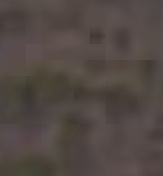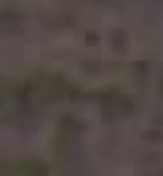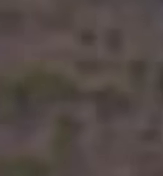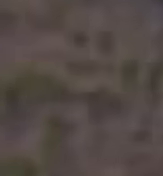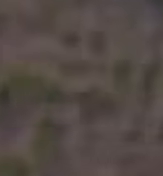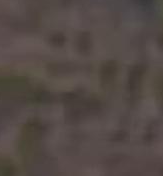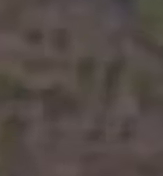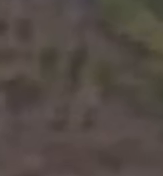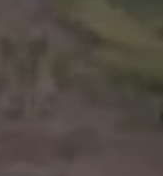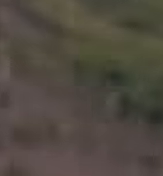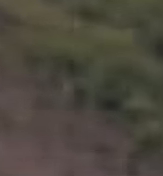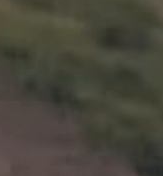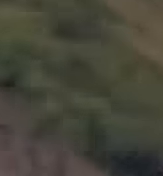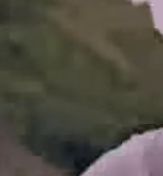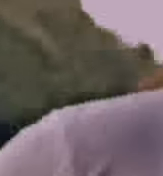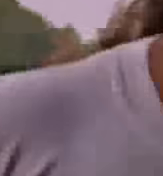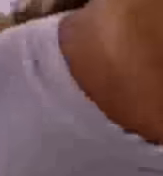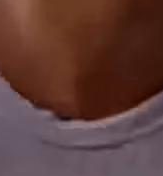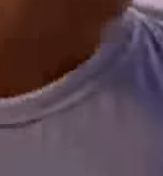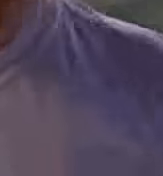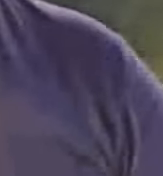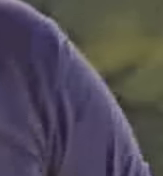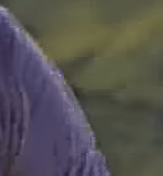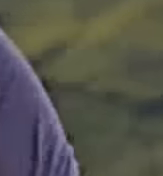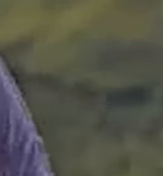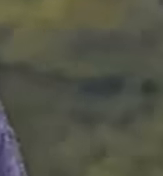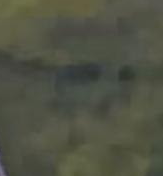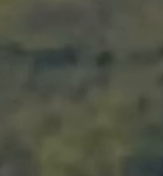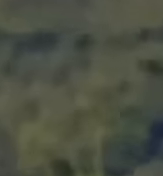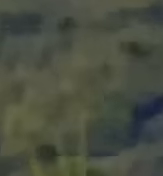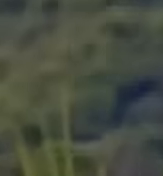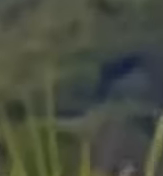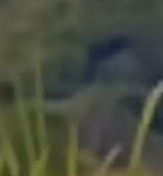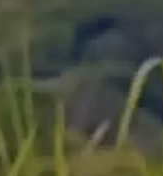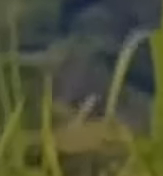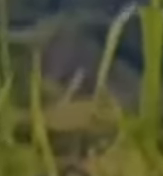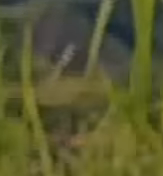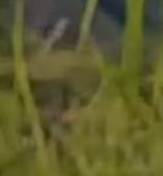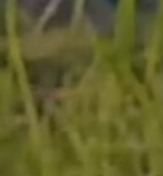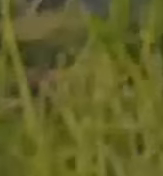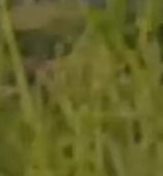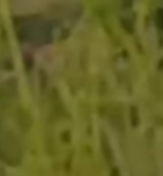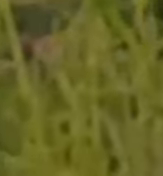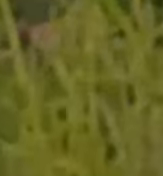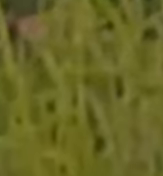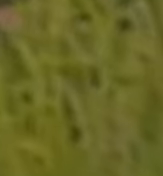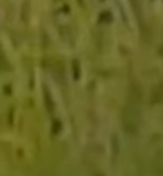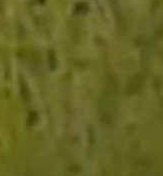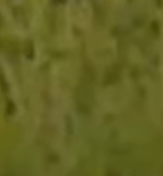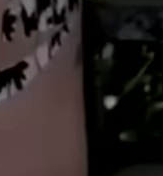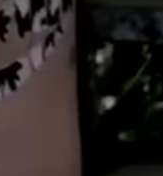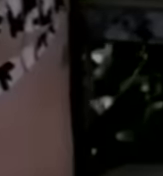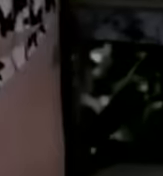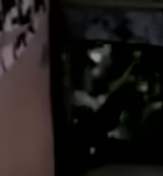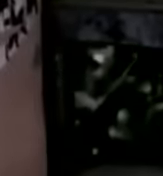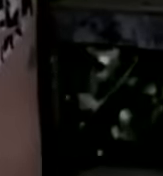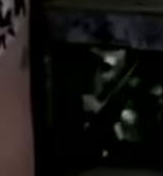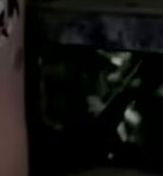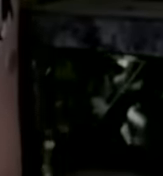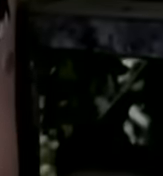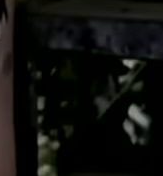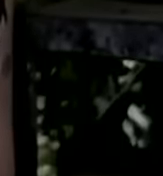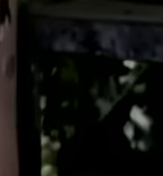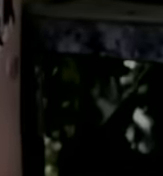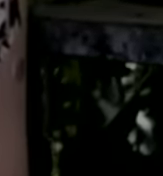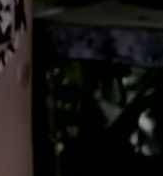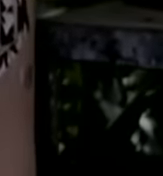aquel, en hacer la propaganda a todos esos proyectos que vendrían siendo para la consulta del día 25. Entonces tenemos que llegar a un acuerdo en sí, a la